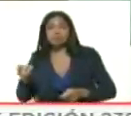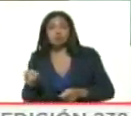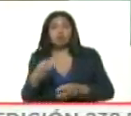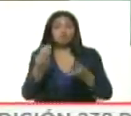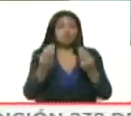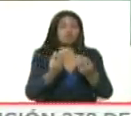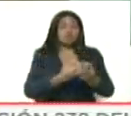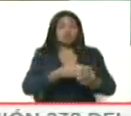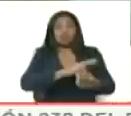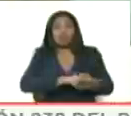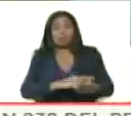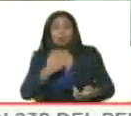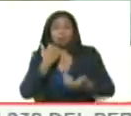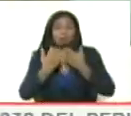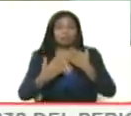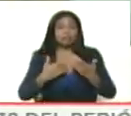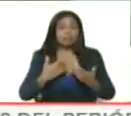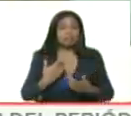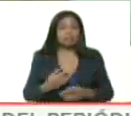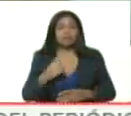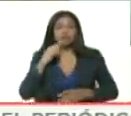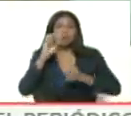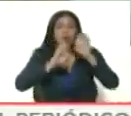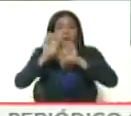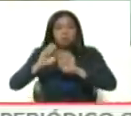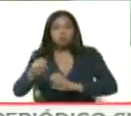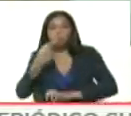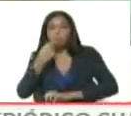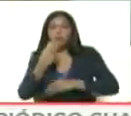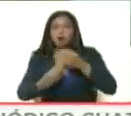atención y diagnóstico.